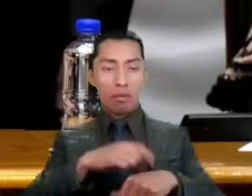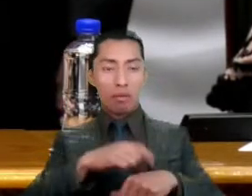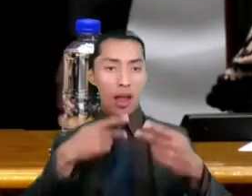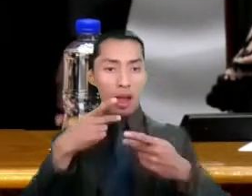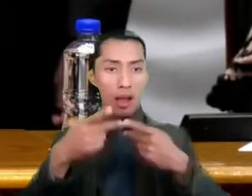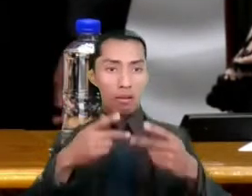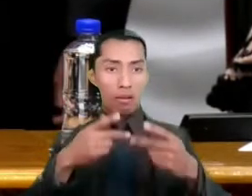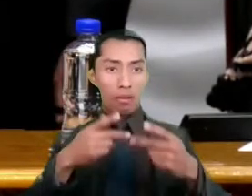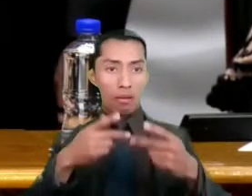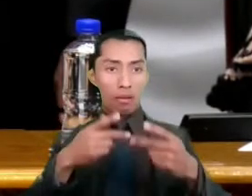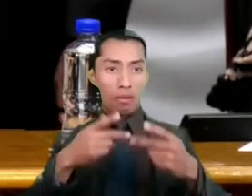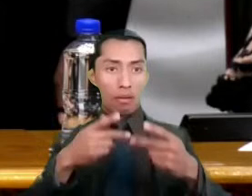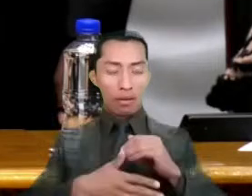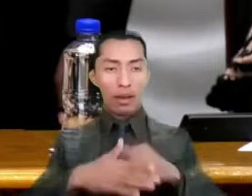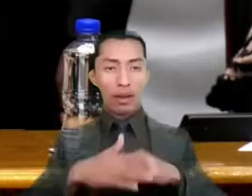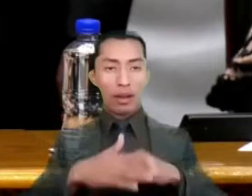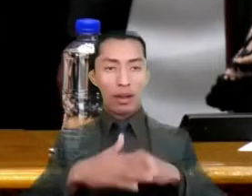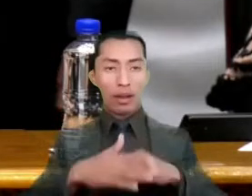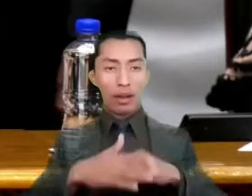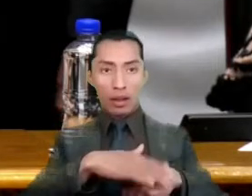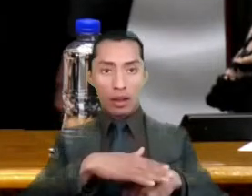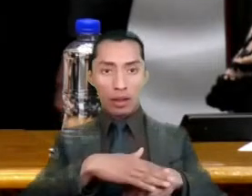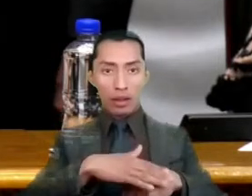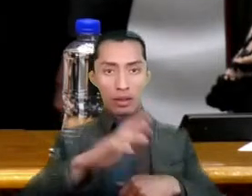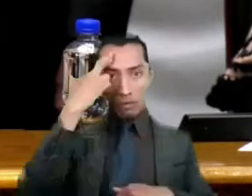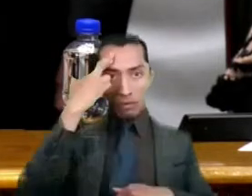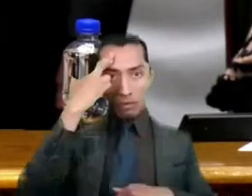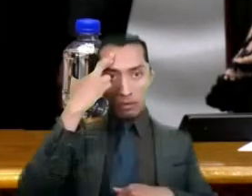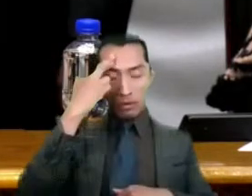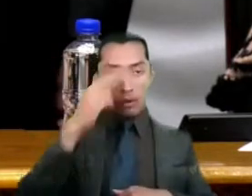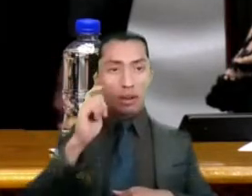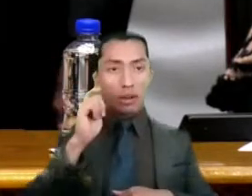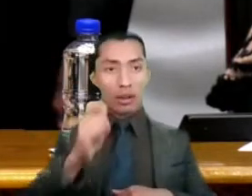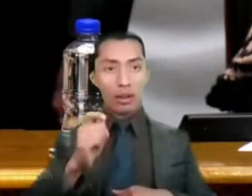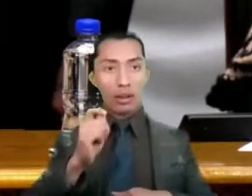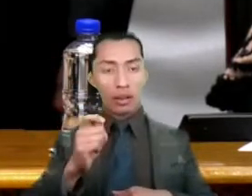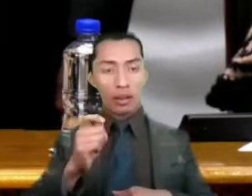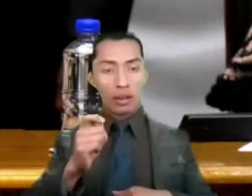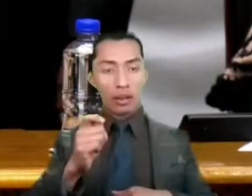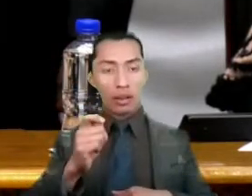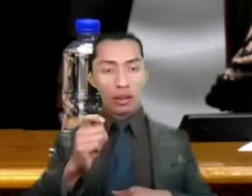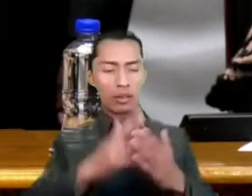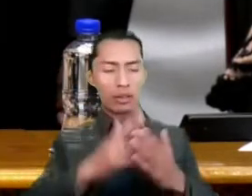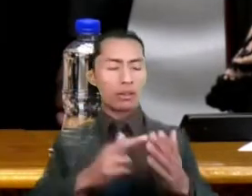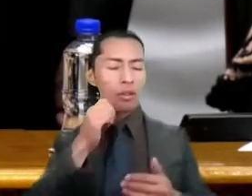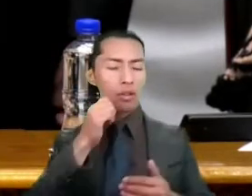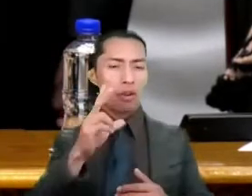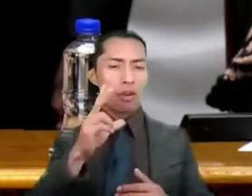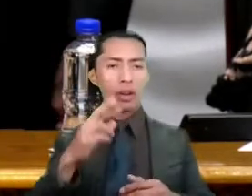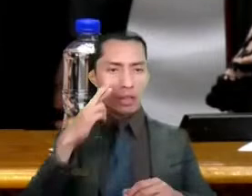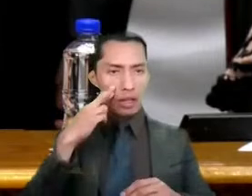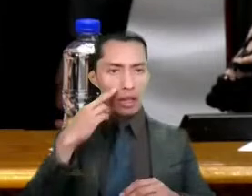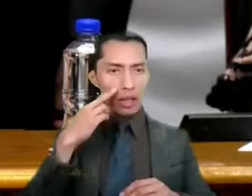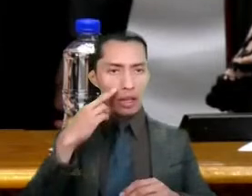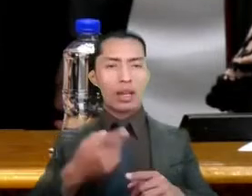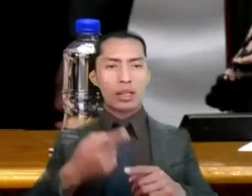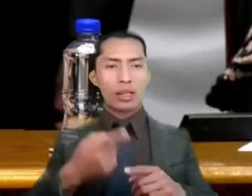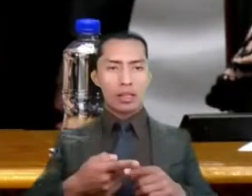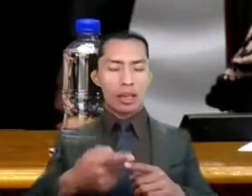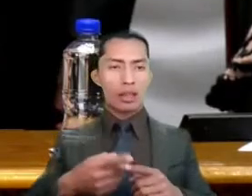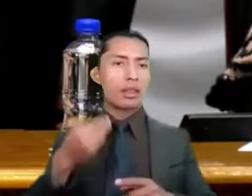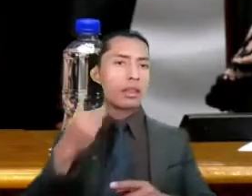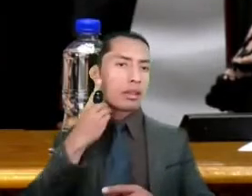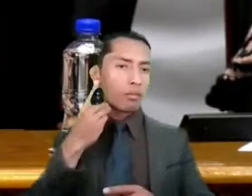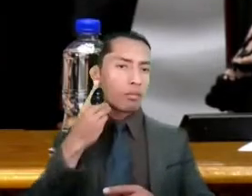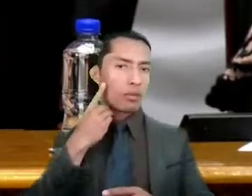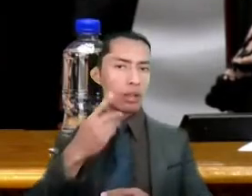lo recuerda. Nunca hemos, por supuesto, coartado la libertad de expresión, porque esa es la facultad máxima que tiene el diputado, pero